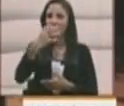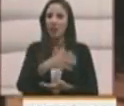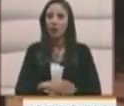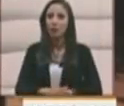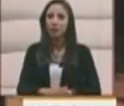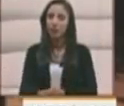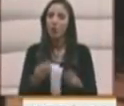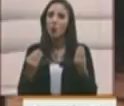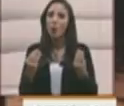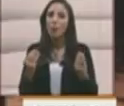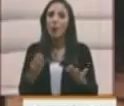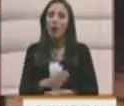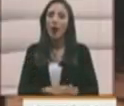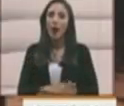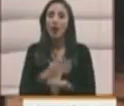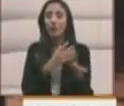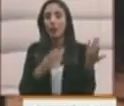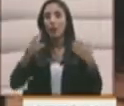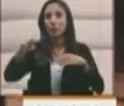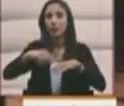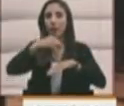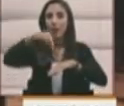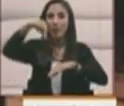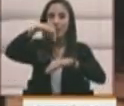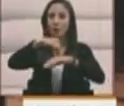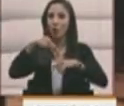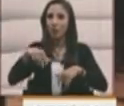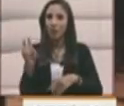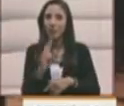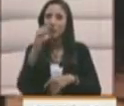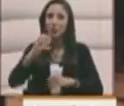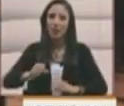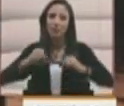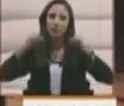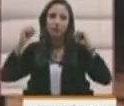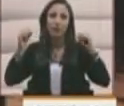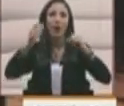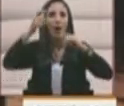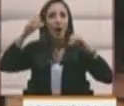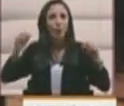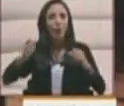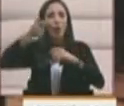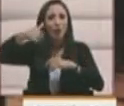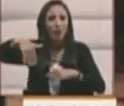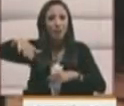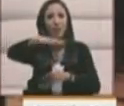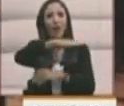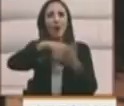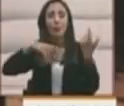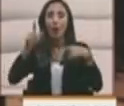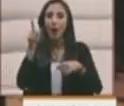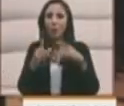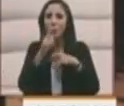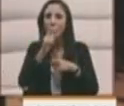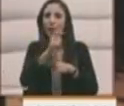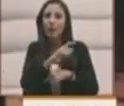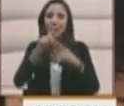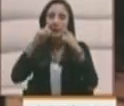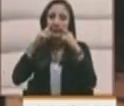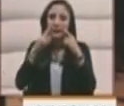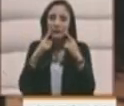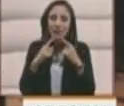glorioso himno de la República Bolivariana. Tanto así que yo vi a muchos periodistas llorar de los